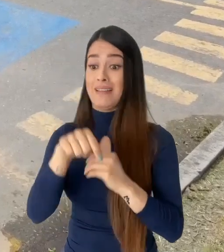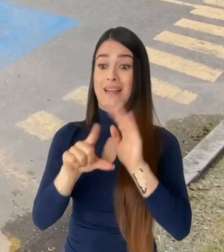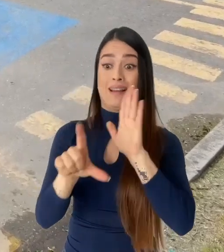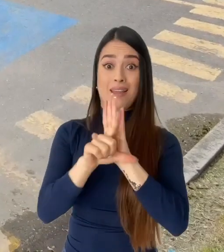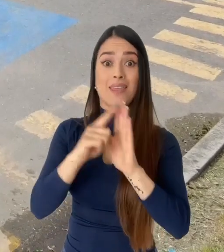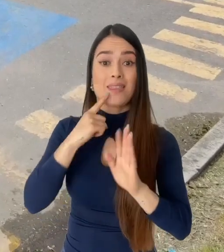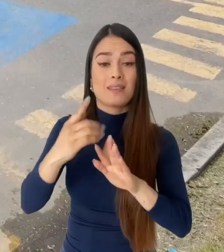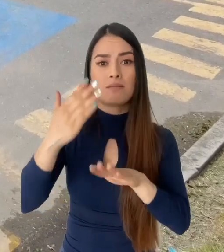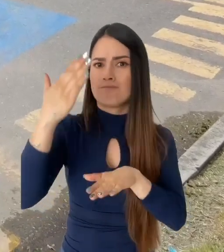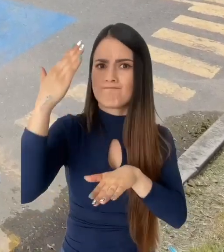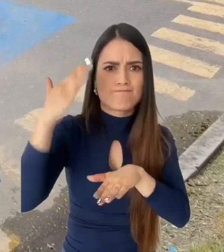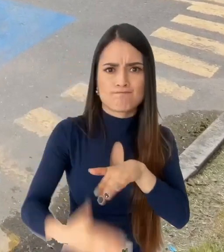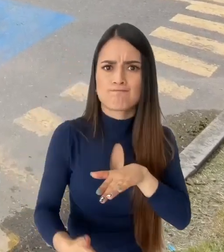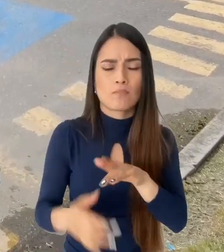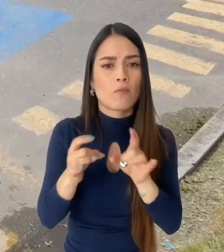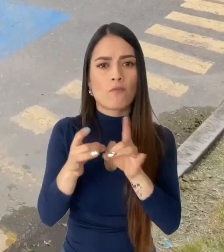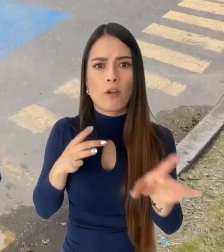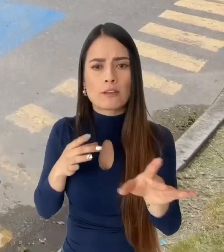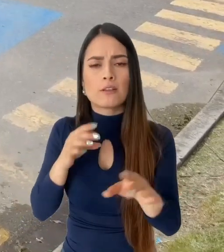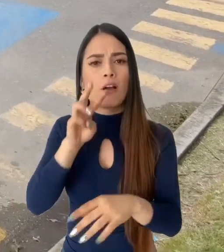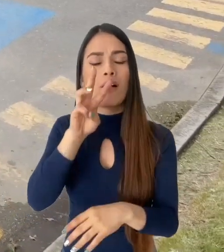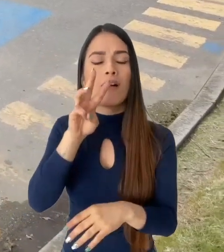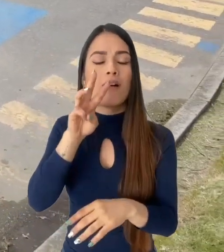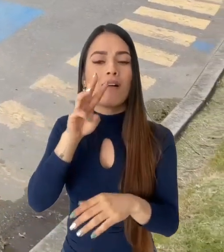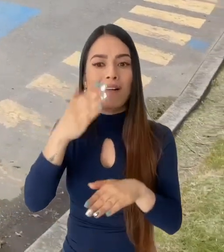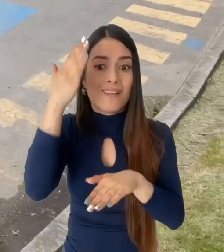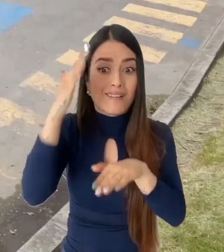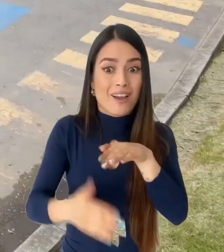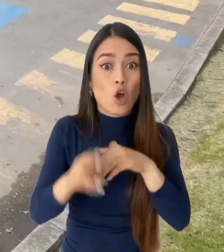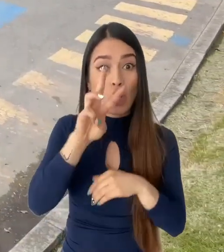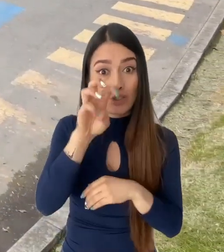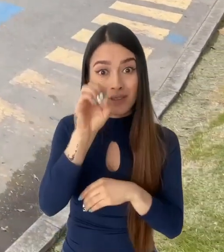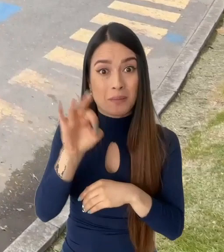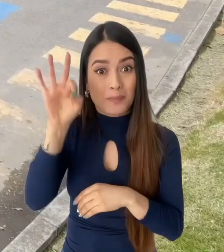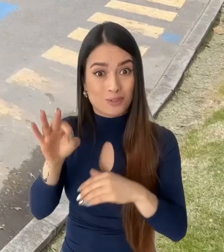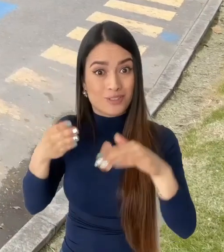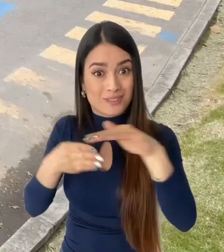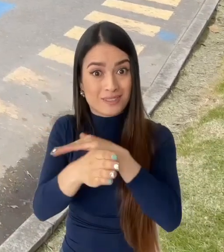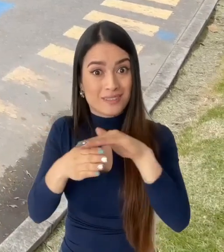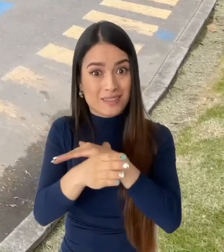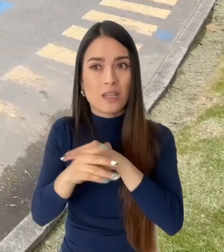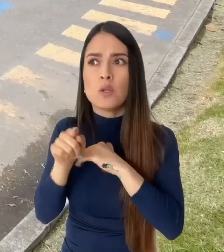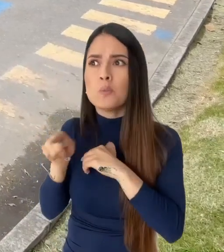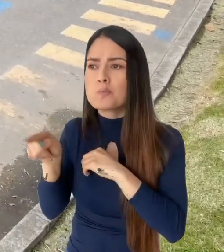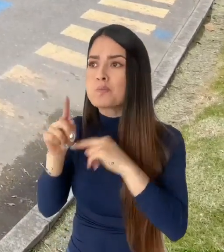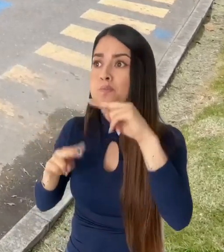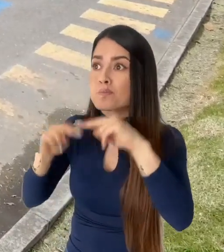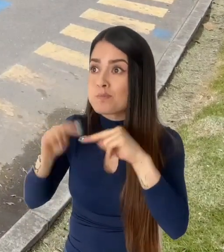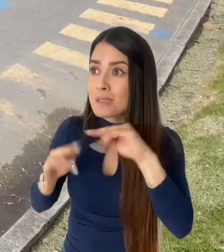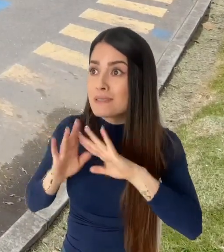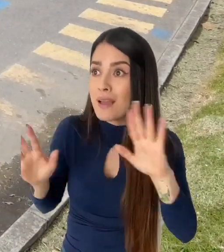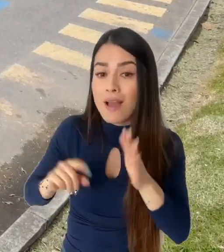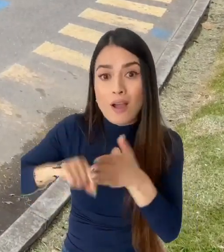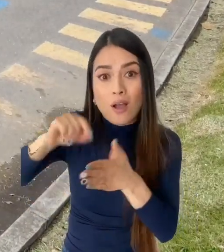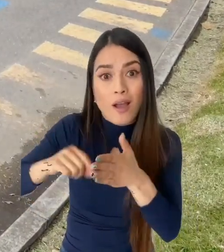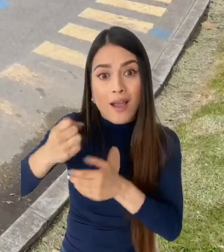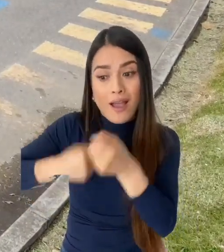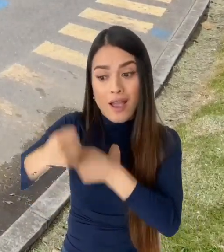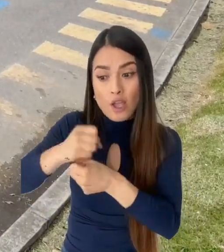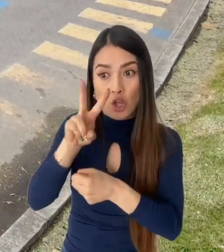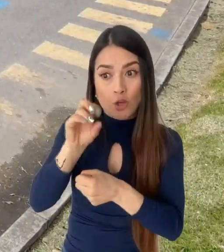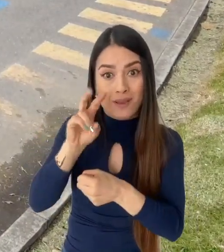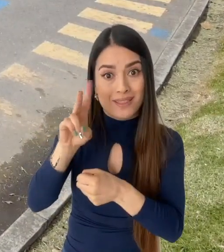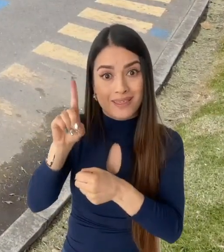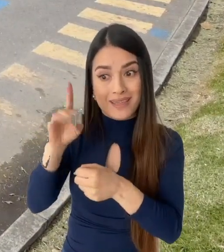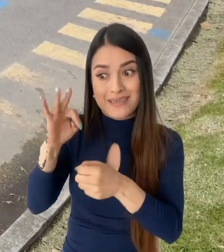accesibilidad a inclusión esta ley establece como fecha límite para el cumplimiento del 80% en accesibilidad